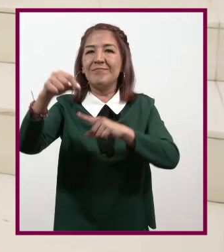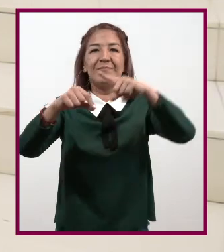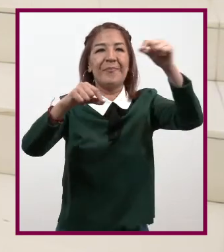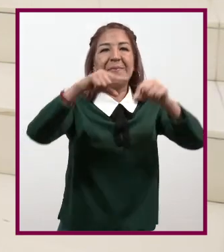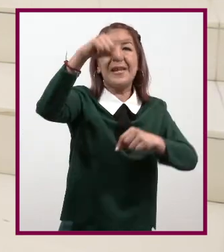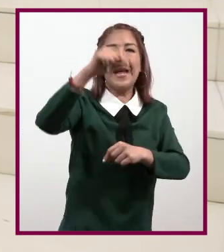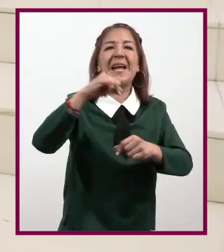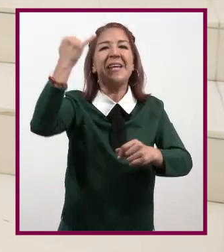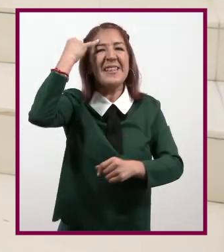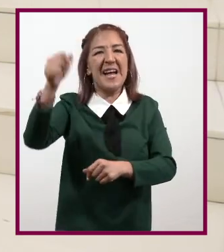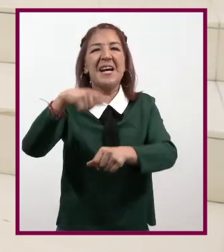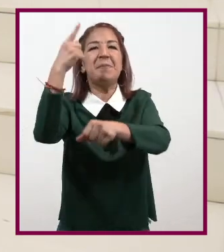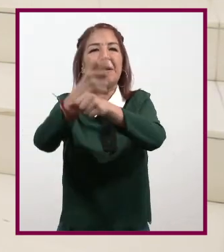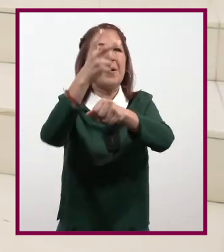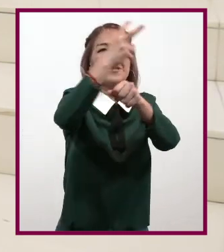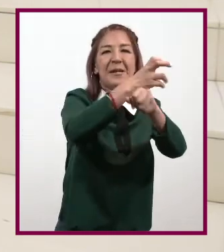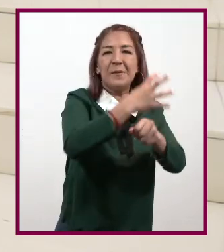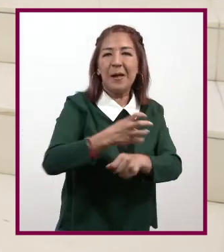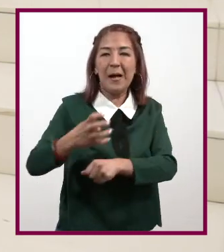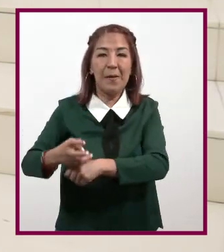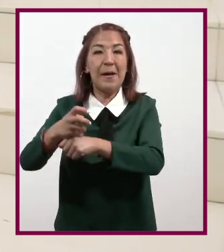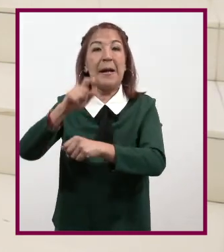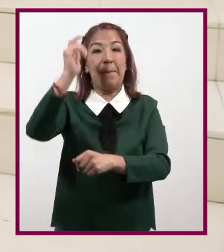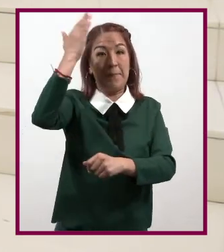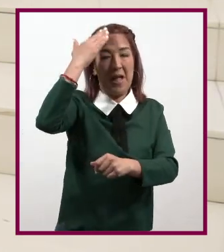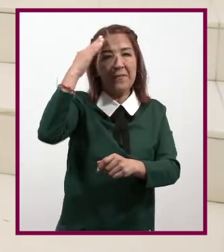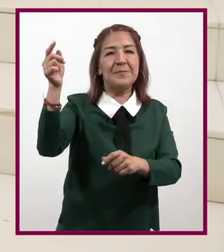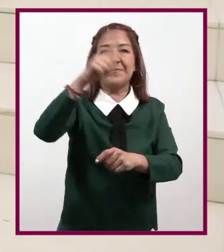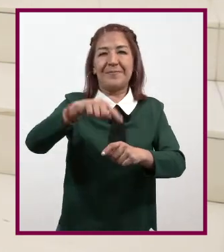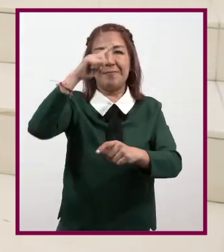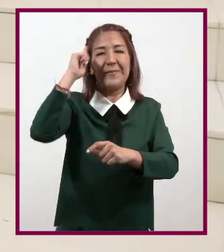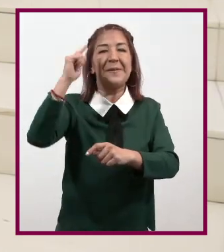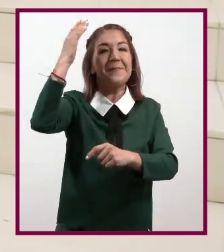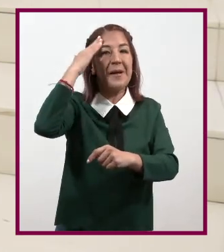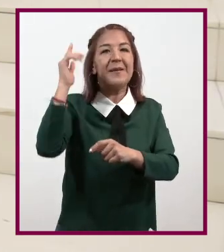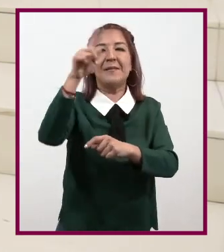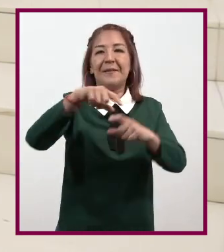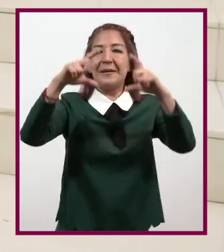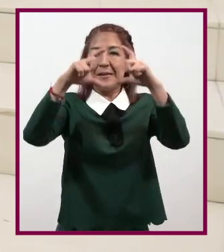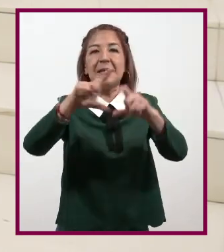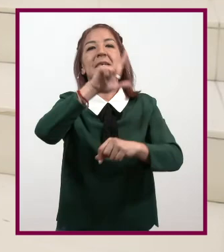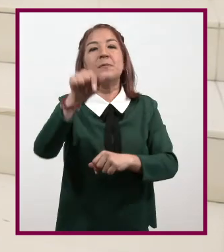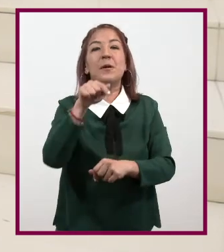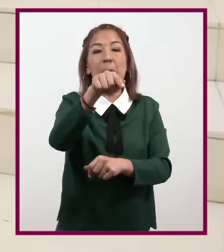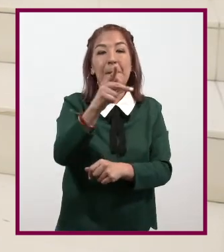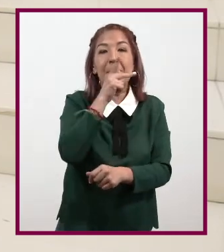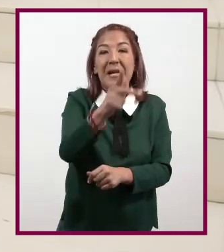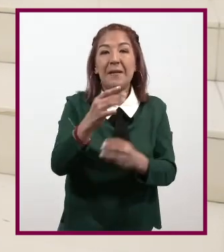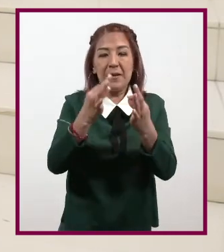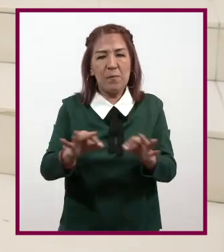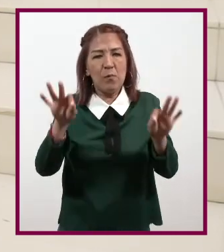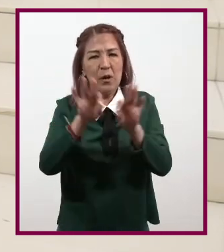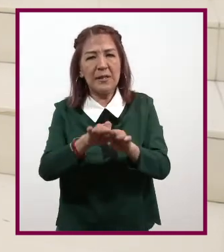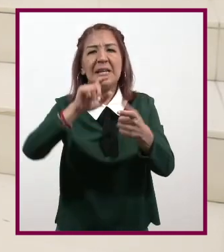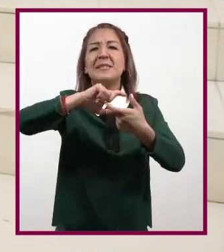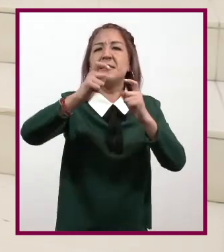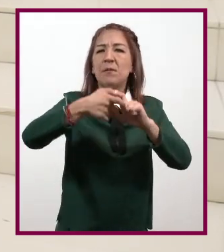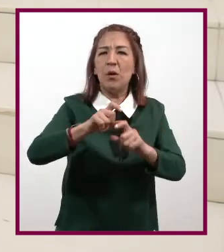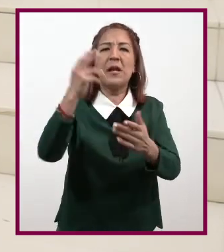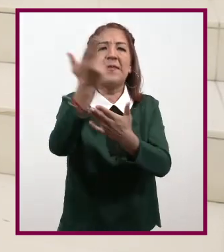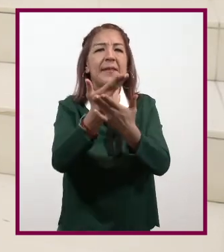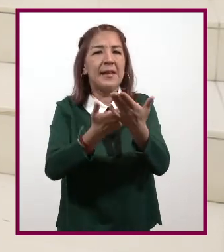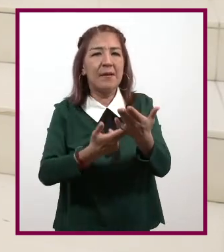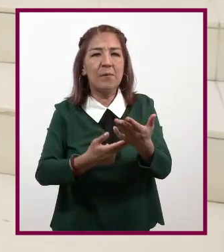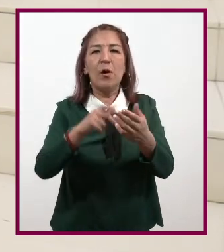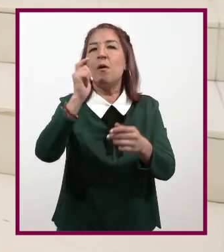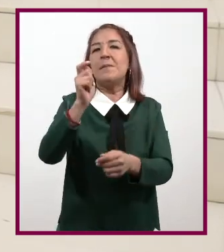secundarias que a la vez nos irán llevando a otras ideas. Además, un mapa mental puede contener palabras claves, signos, símbolos,